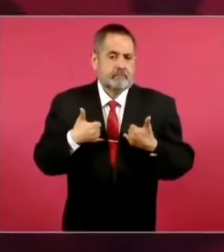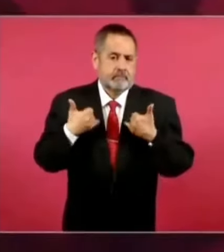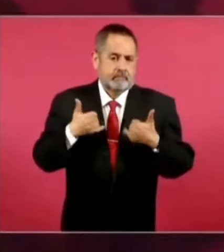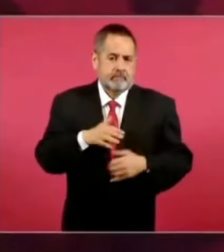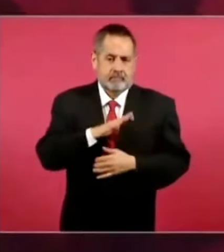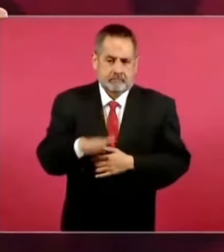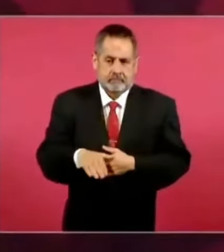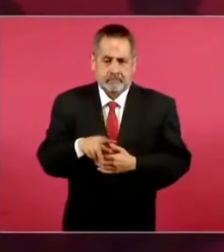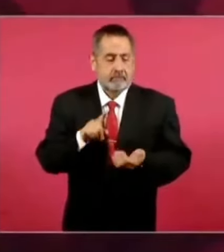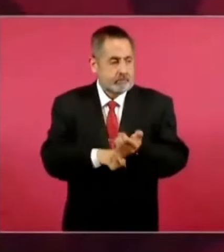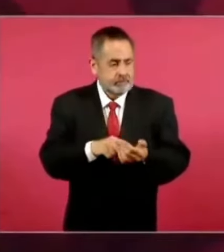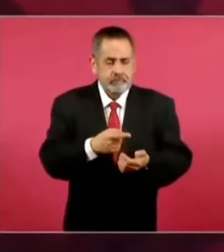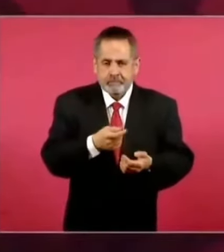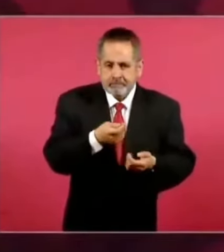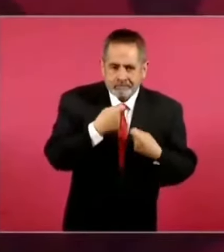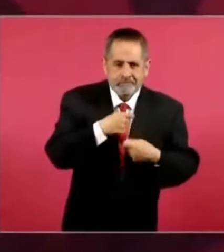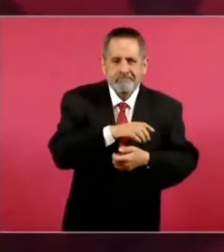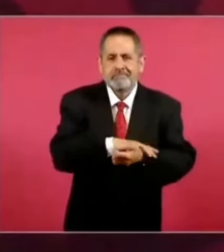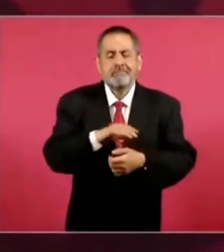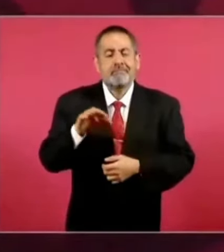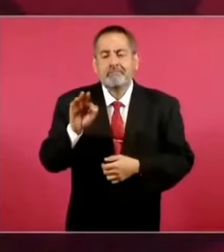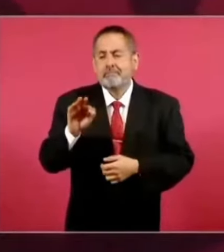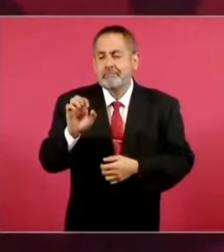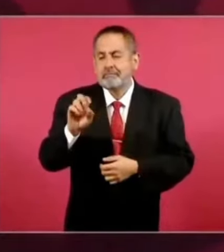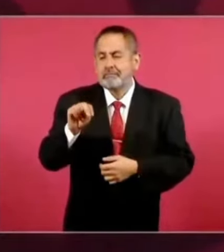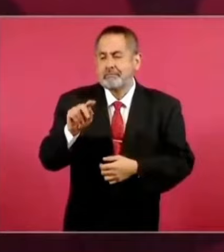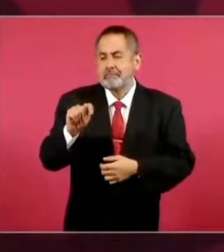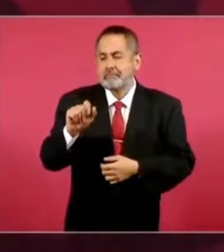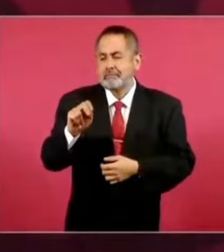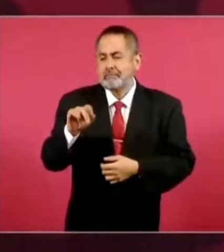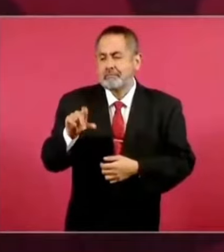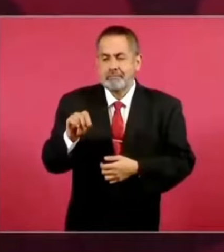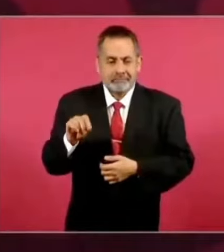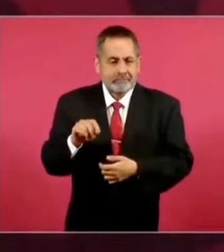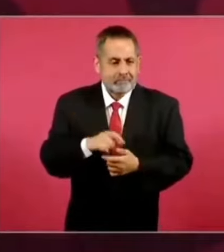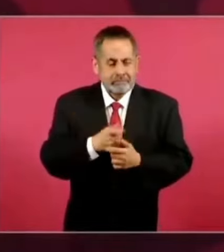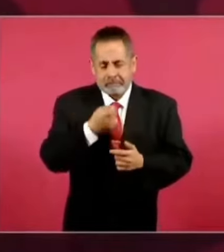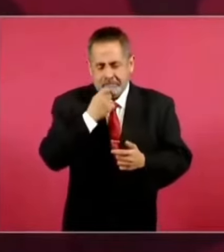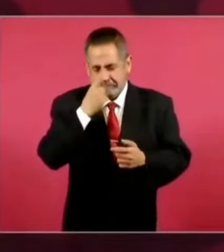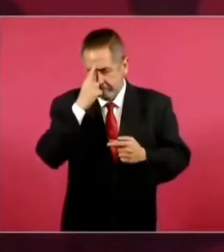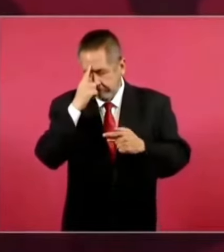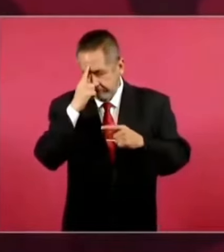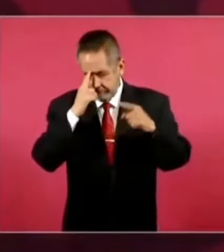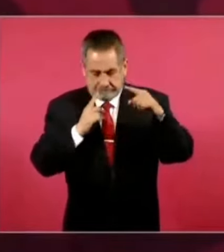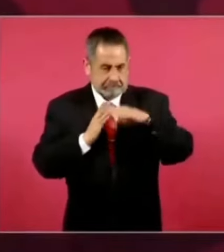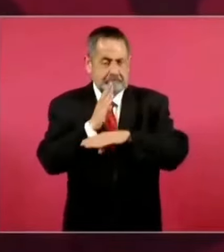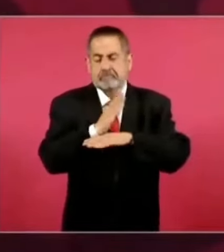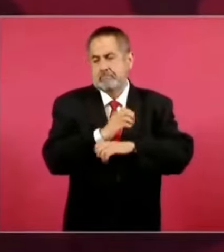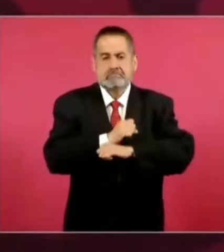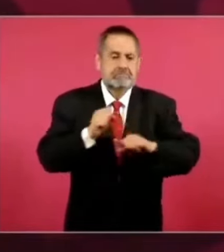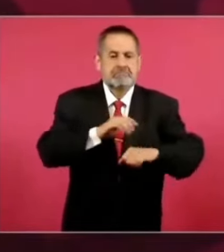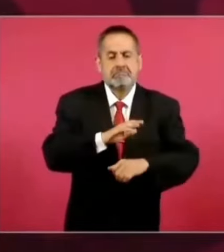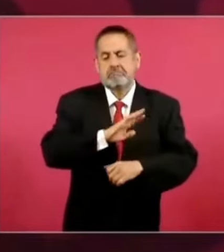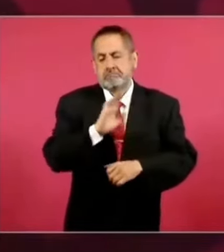por fentanilo y otras sustancias químicas, por sobredosis. Eso lo tenemos que cuidar